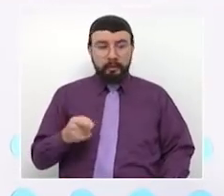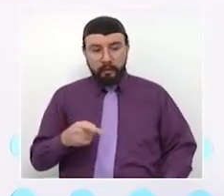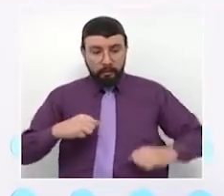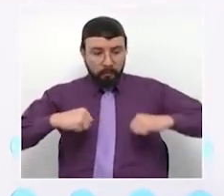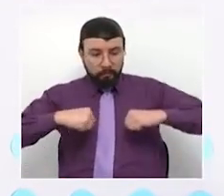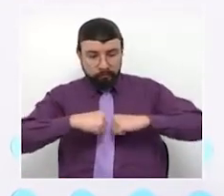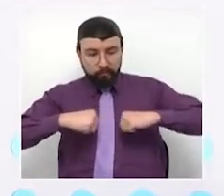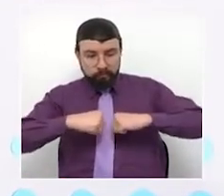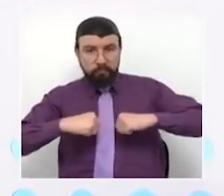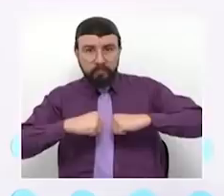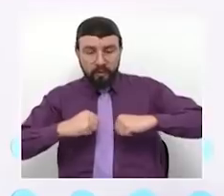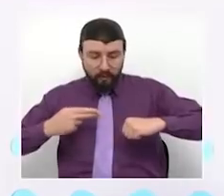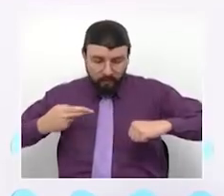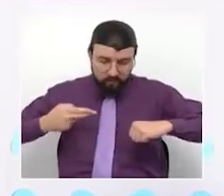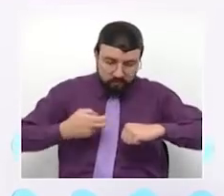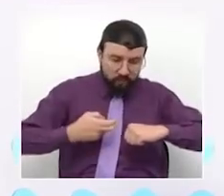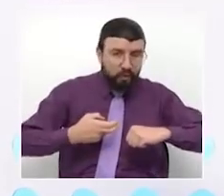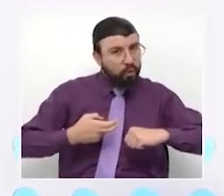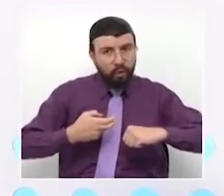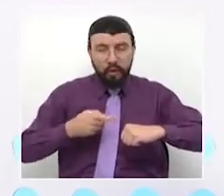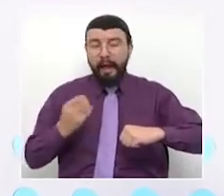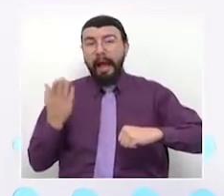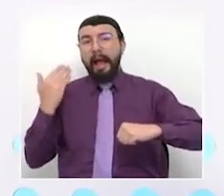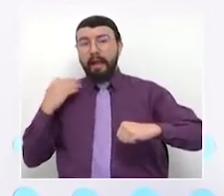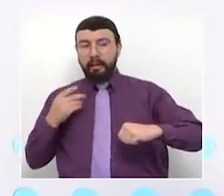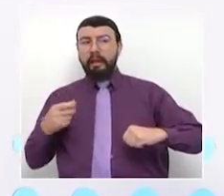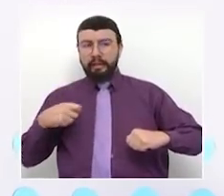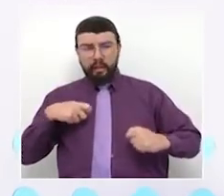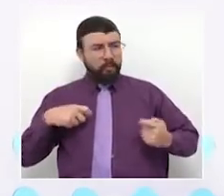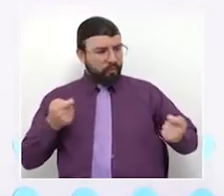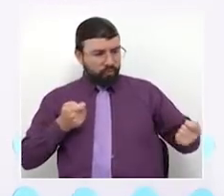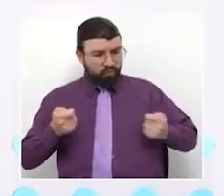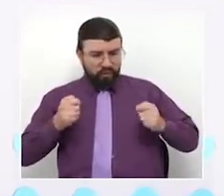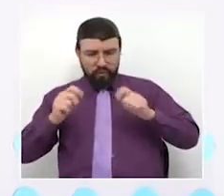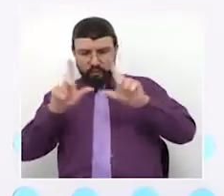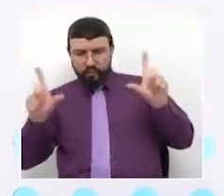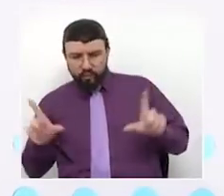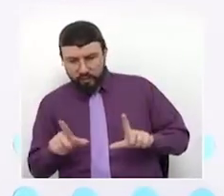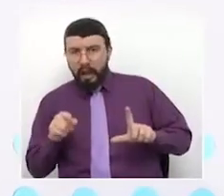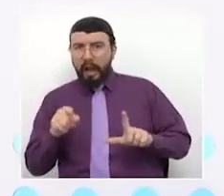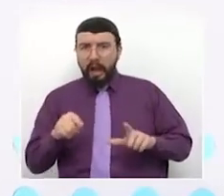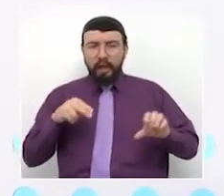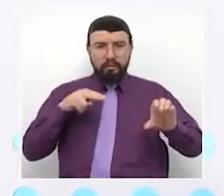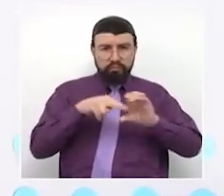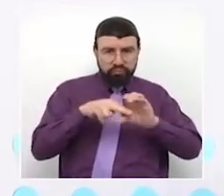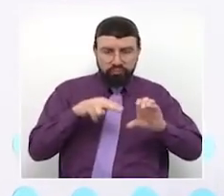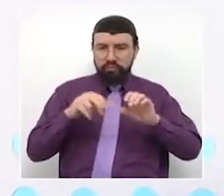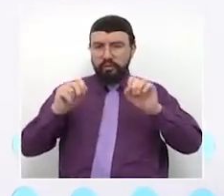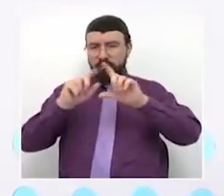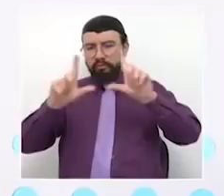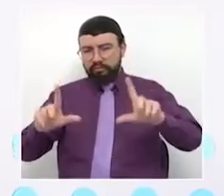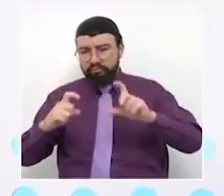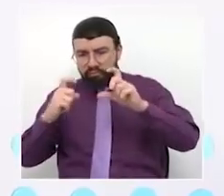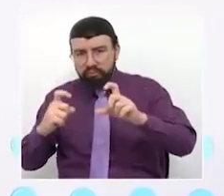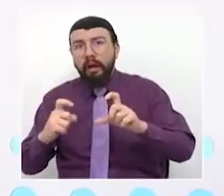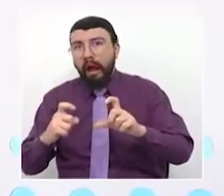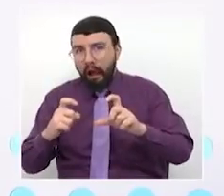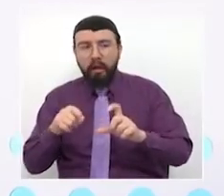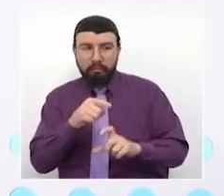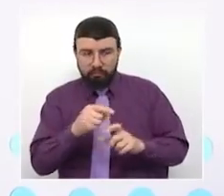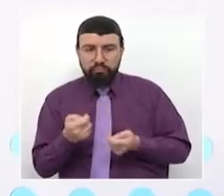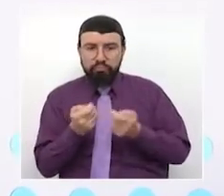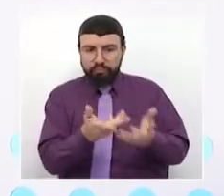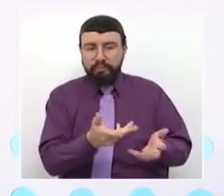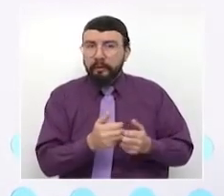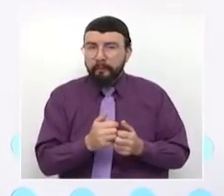articulaciones siempre y cuando no tengamos métodos diagnósticos. Eso sí lo tenemos muy claro. El paciente le